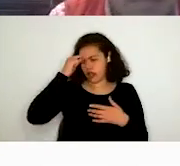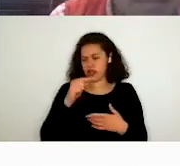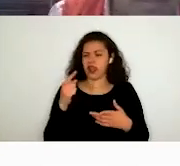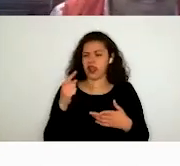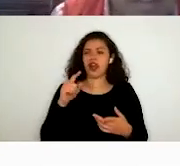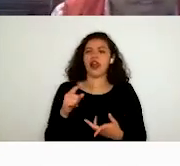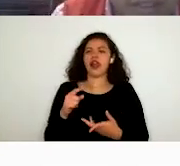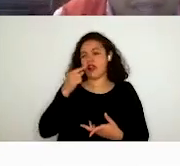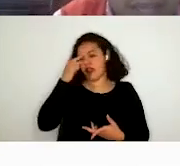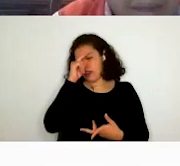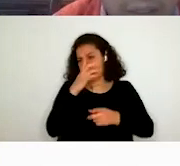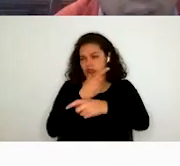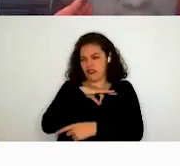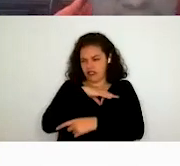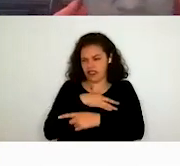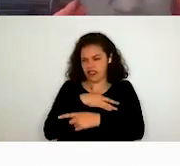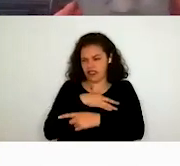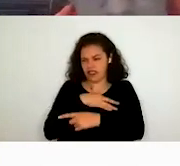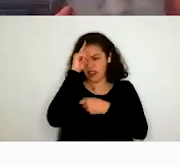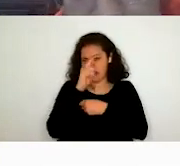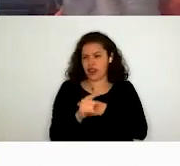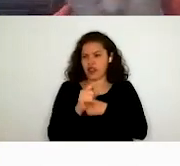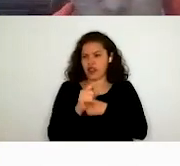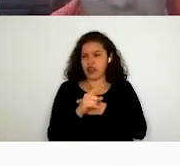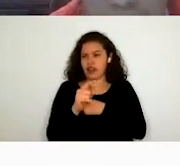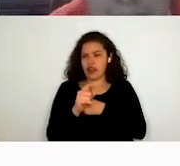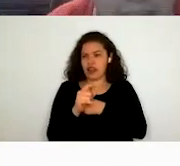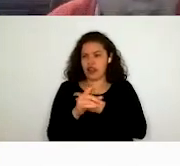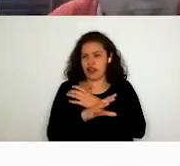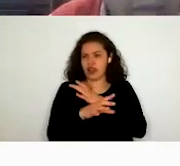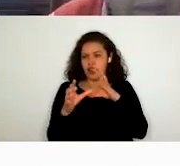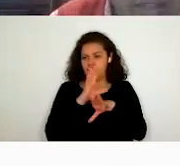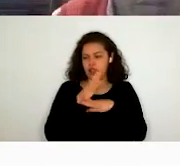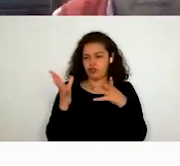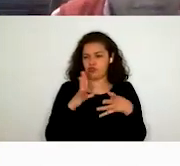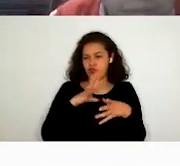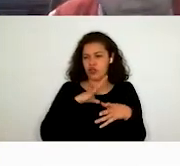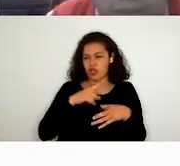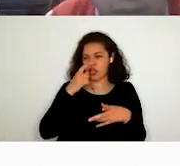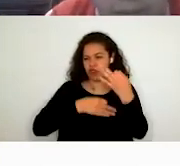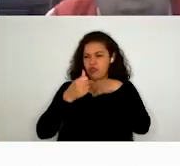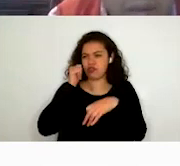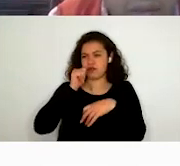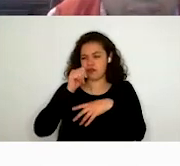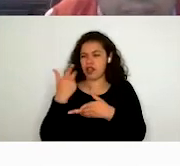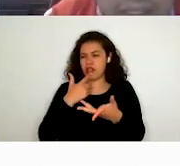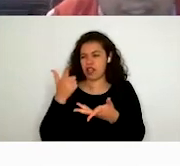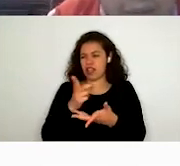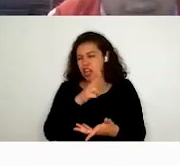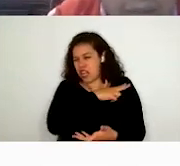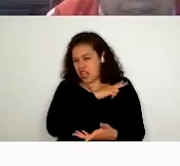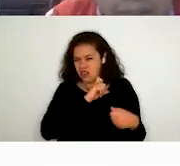la prevención de la infección, evitando el crecimiento de los gérmenes que comúnmente están presentes en toda lesión. Cuando se